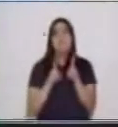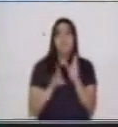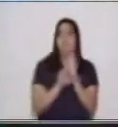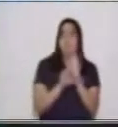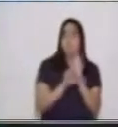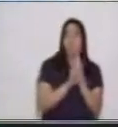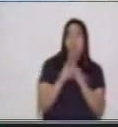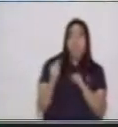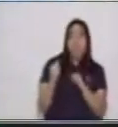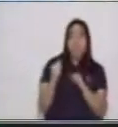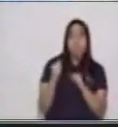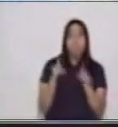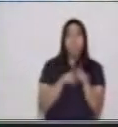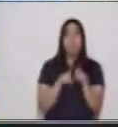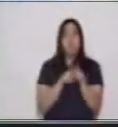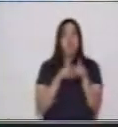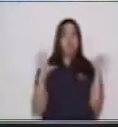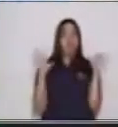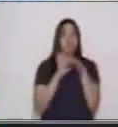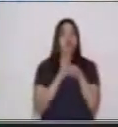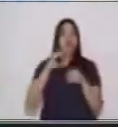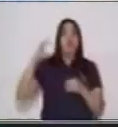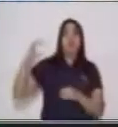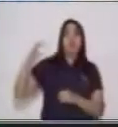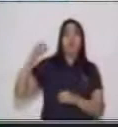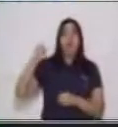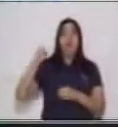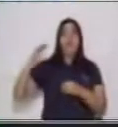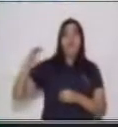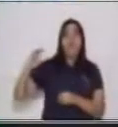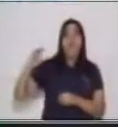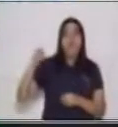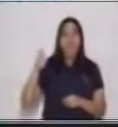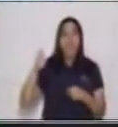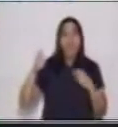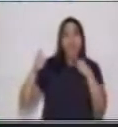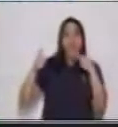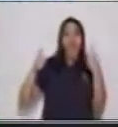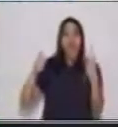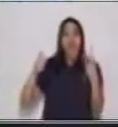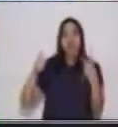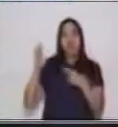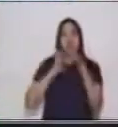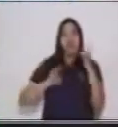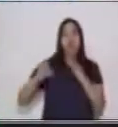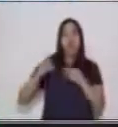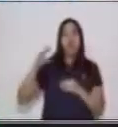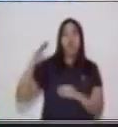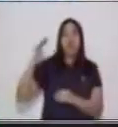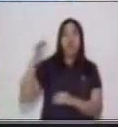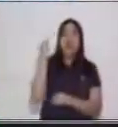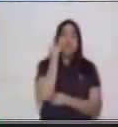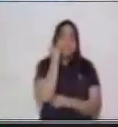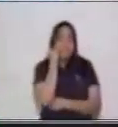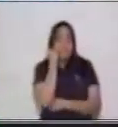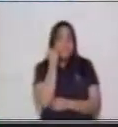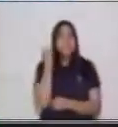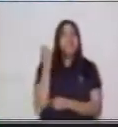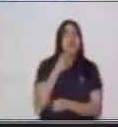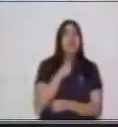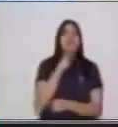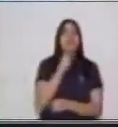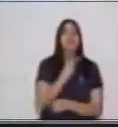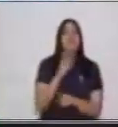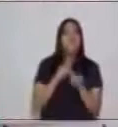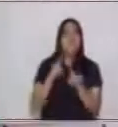si está con la A, suena K, y si está, por ejemplo, con la I, el sonido